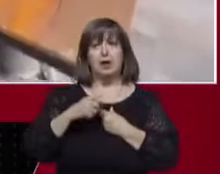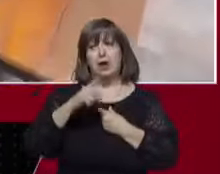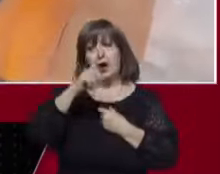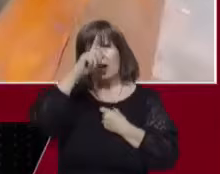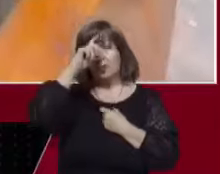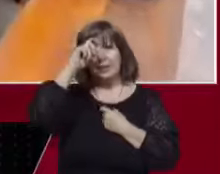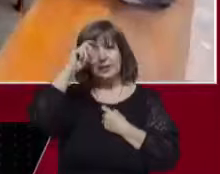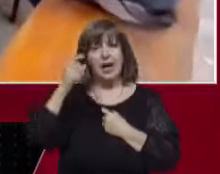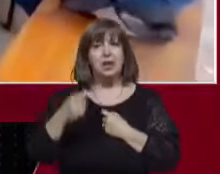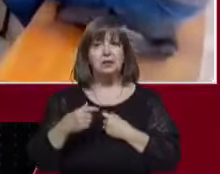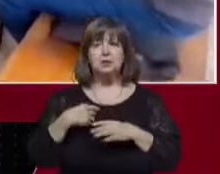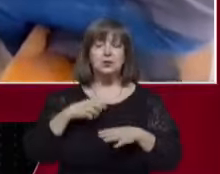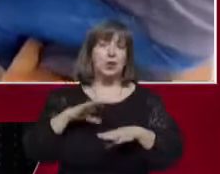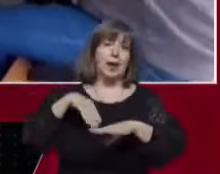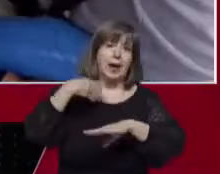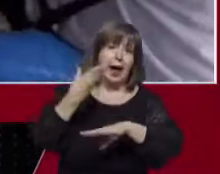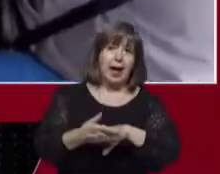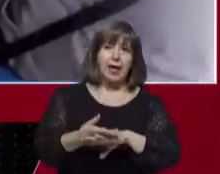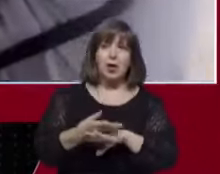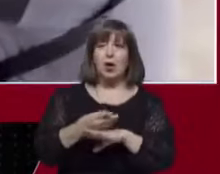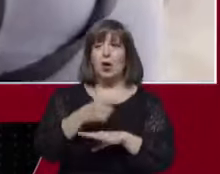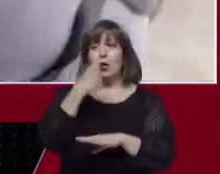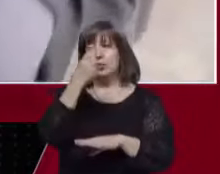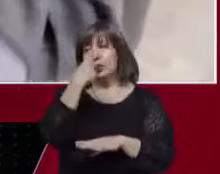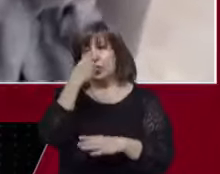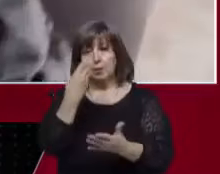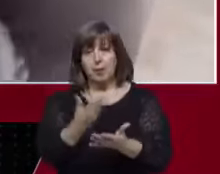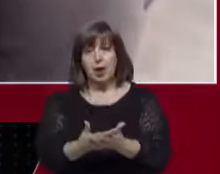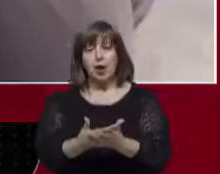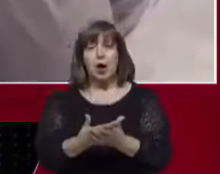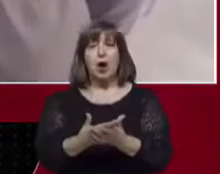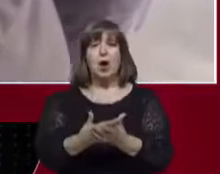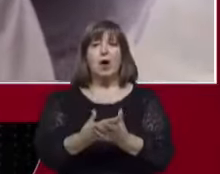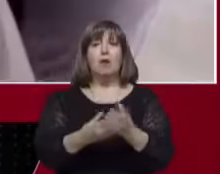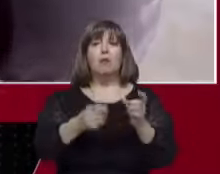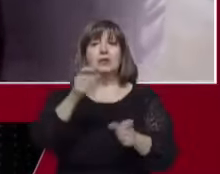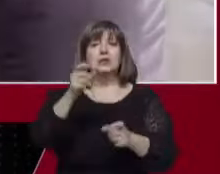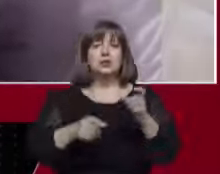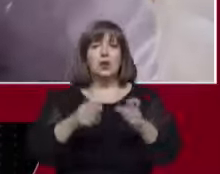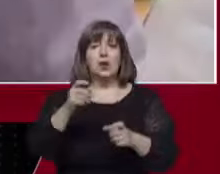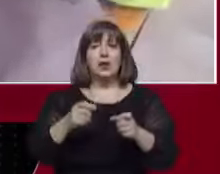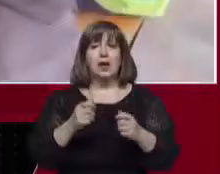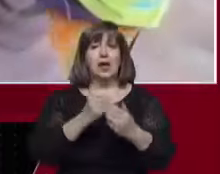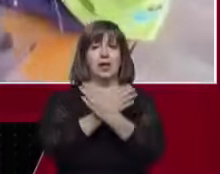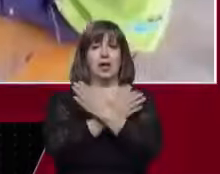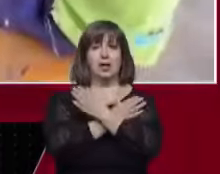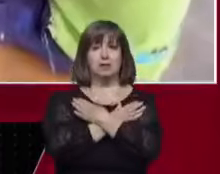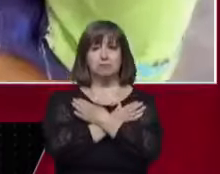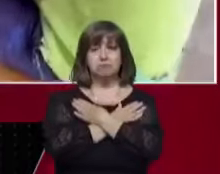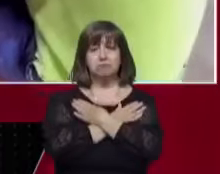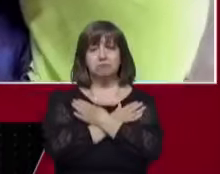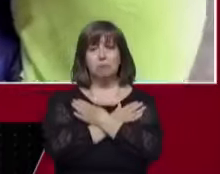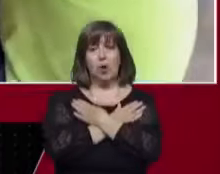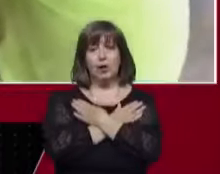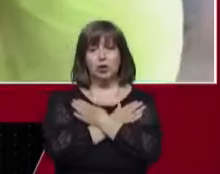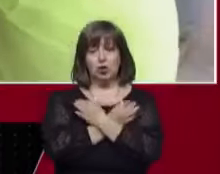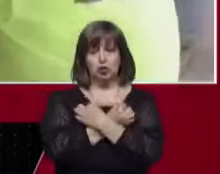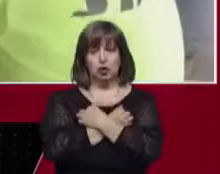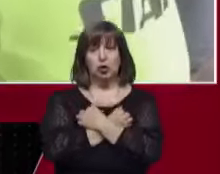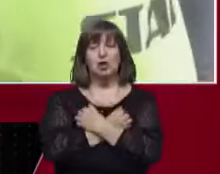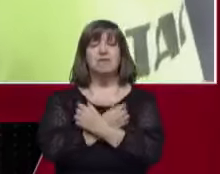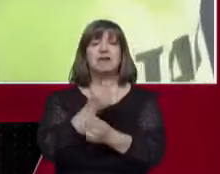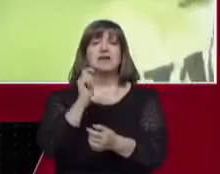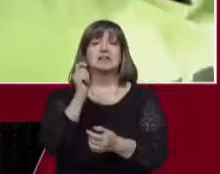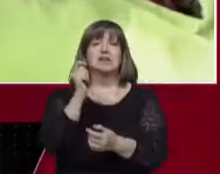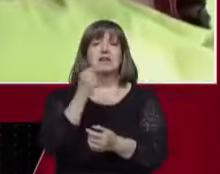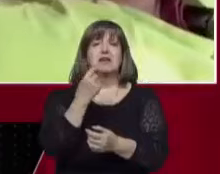sé que alguien se va a encargar también de llevarme y meterme en un cajón. No sé, realmente es una tocada de fondo increíble.